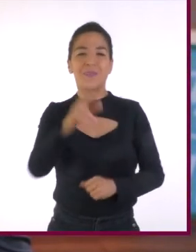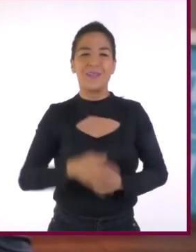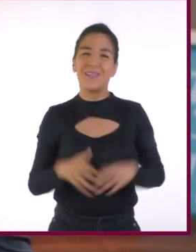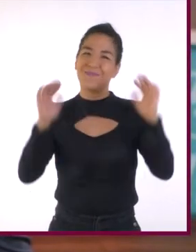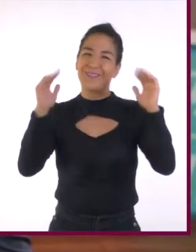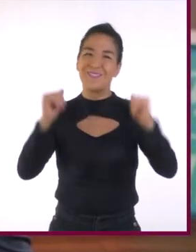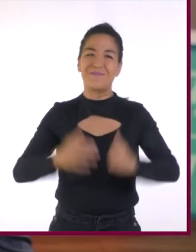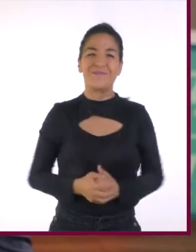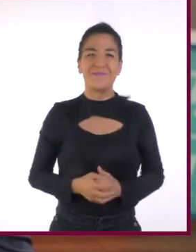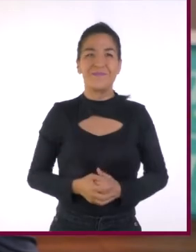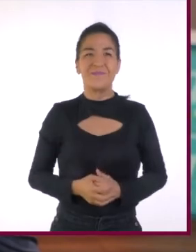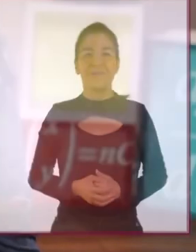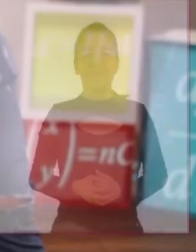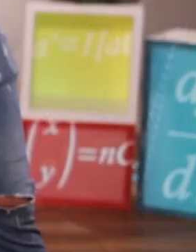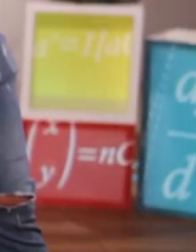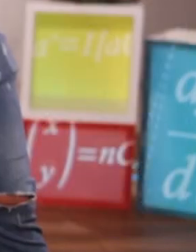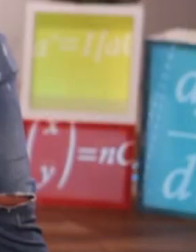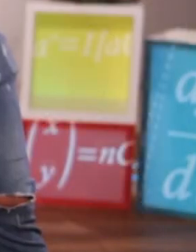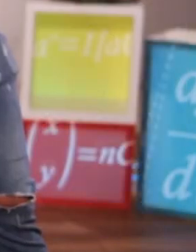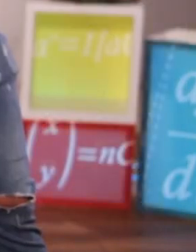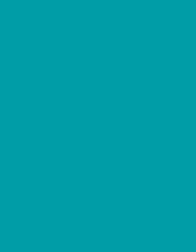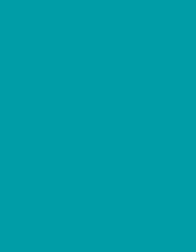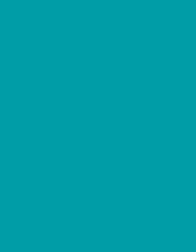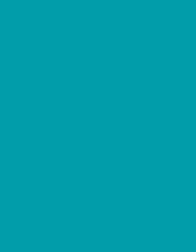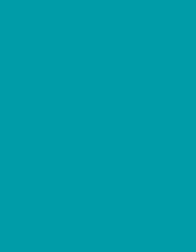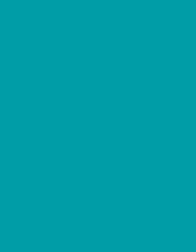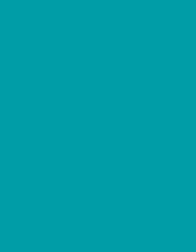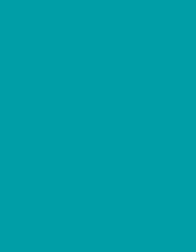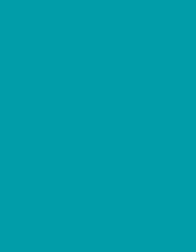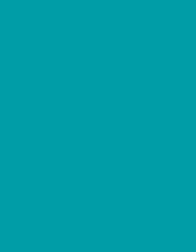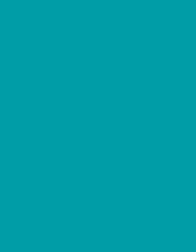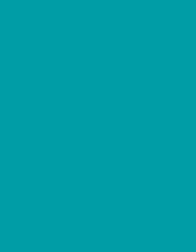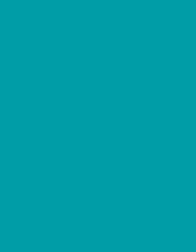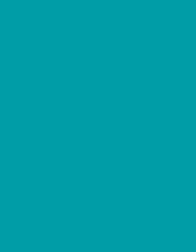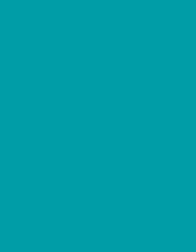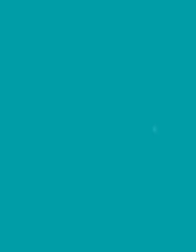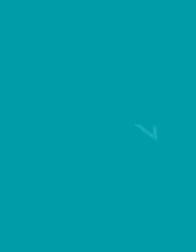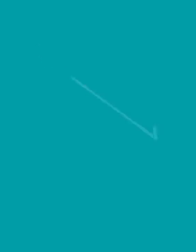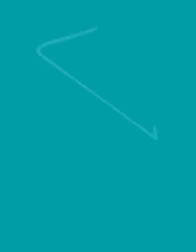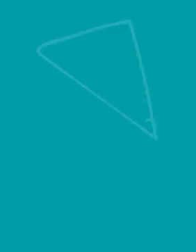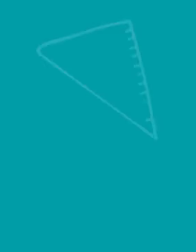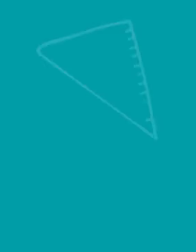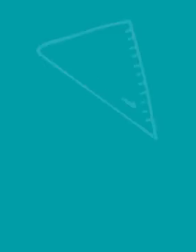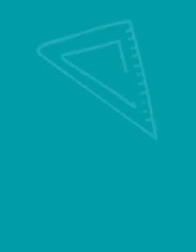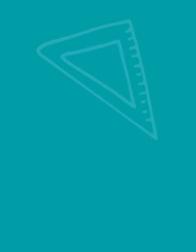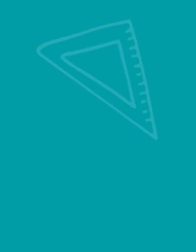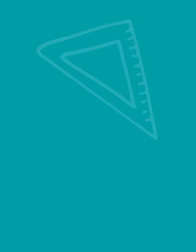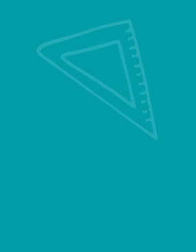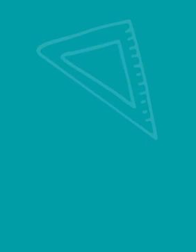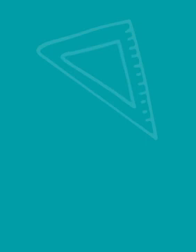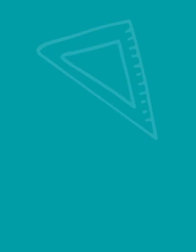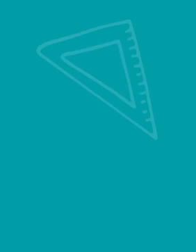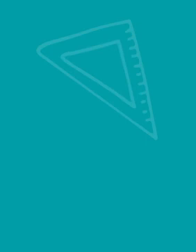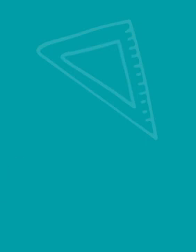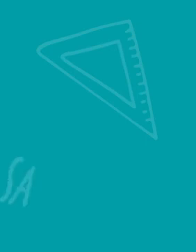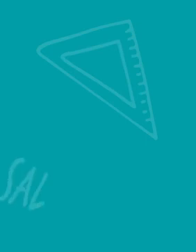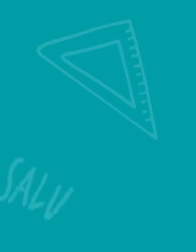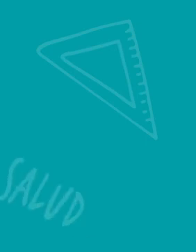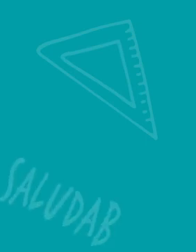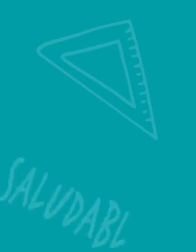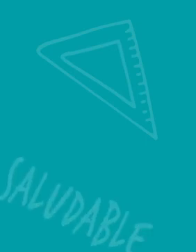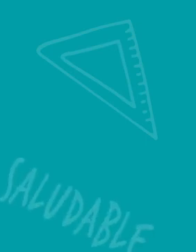explicación. El centro de gravedad de un objeto es un punto sobre el que todas las fuerzas de gravedad actúan, de tal manera que la suma de